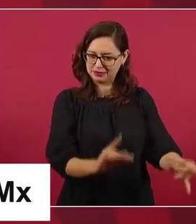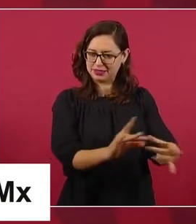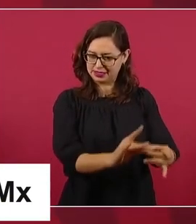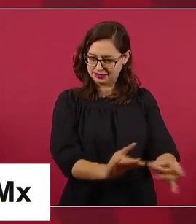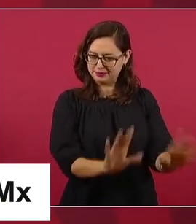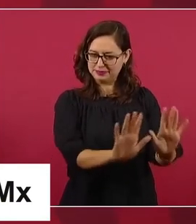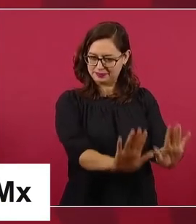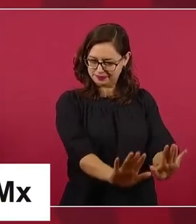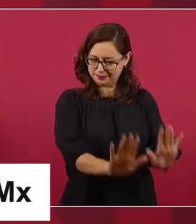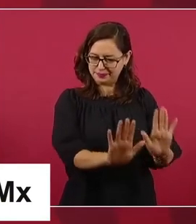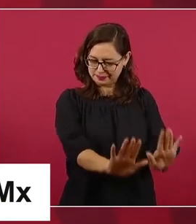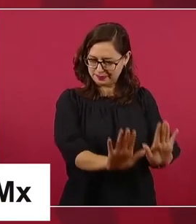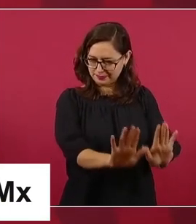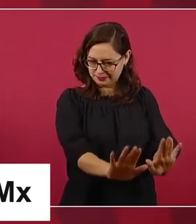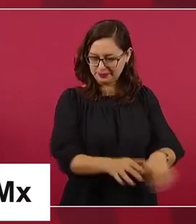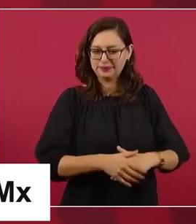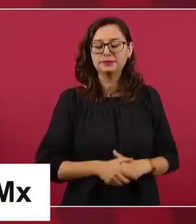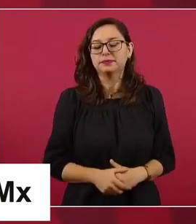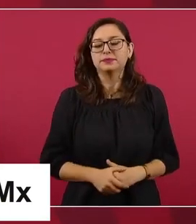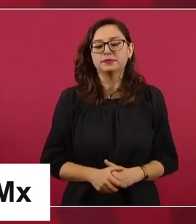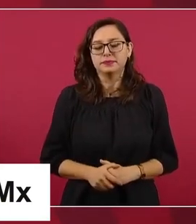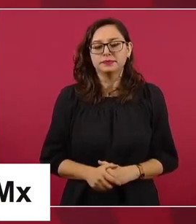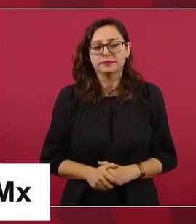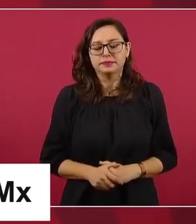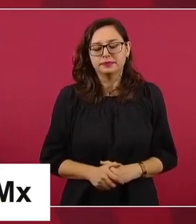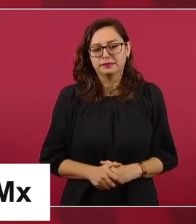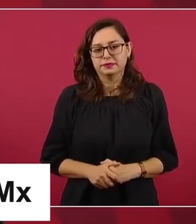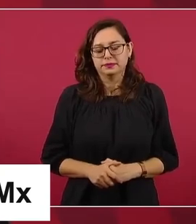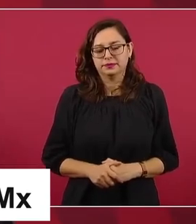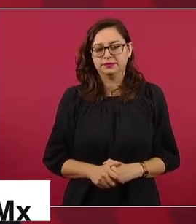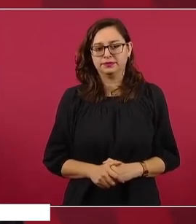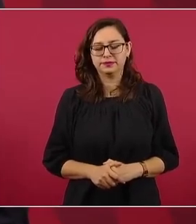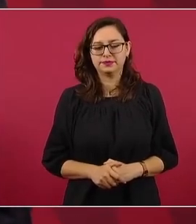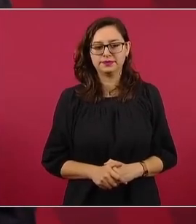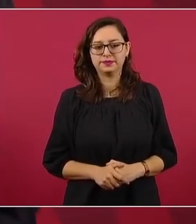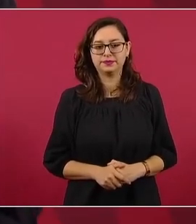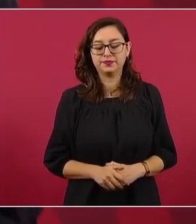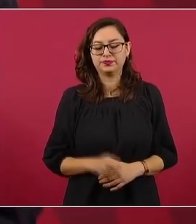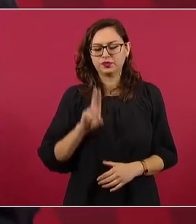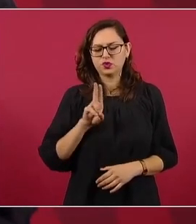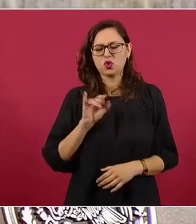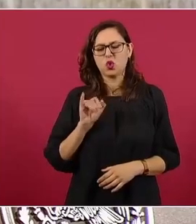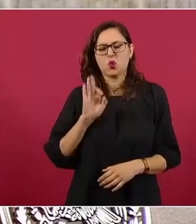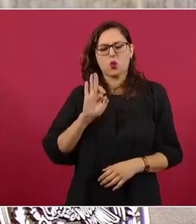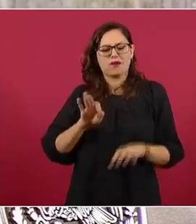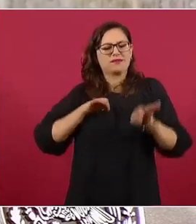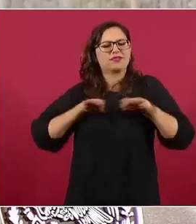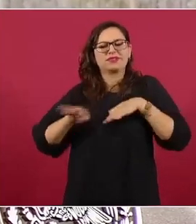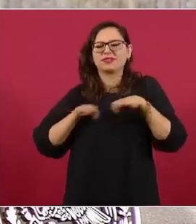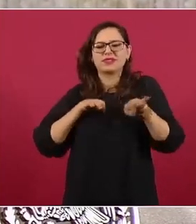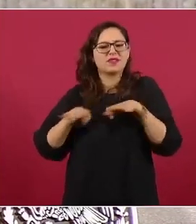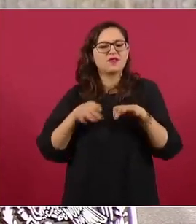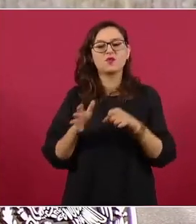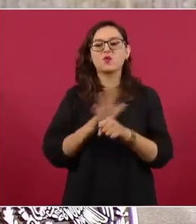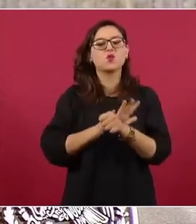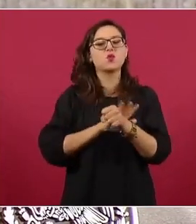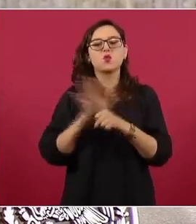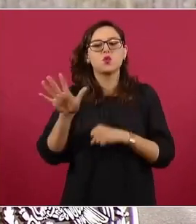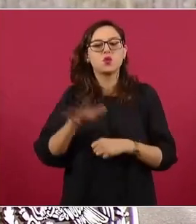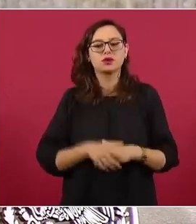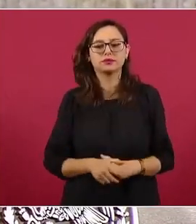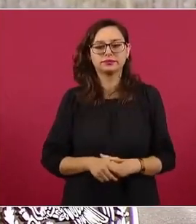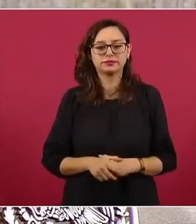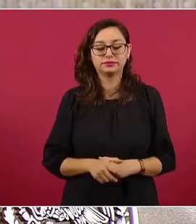Para saber de qué estamos hablando. Nosotros, lo que hace la UIF es incorporar a una cosa que se